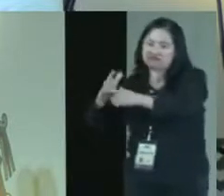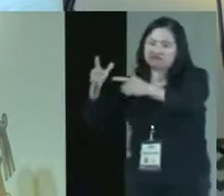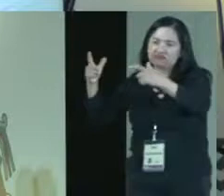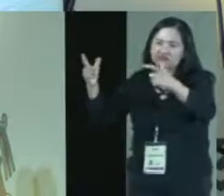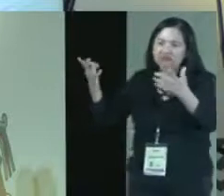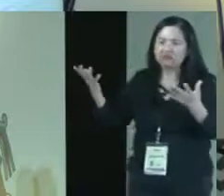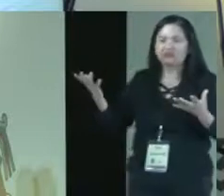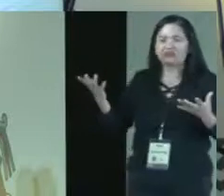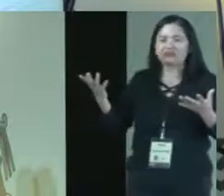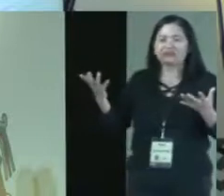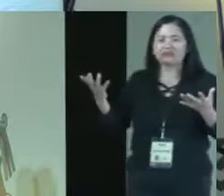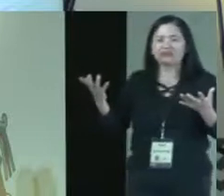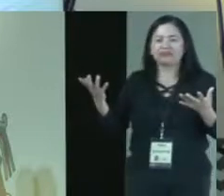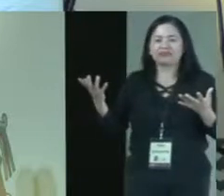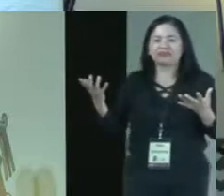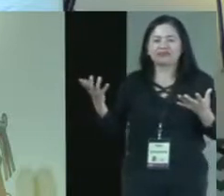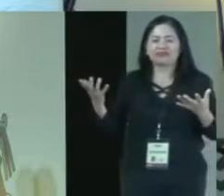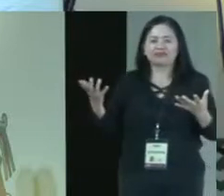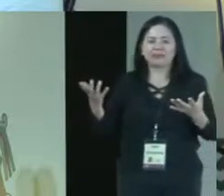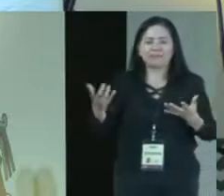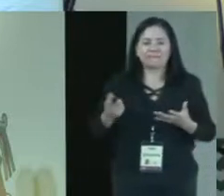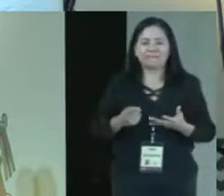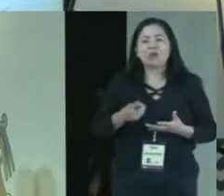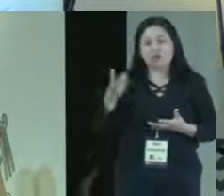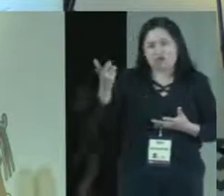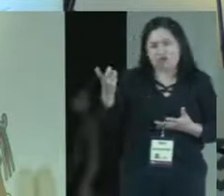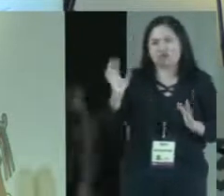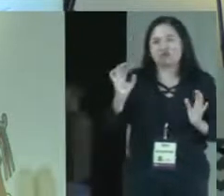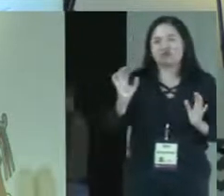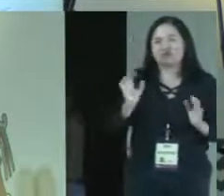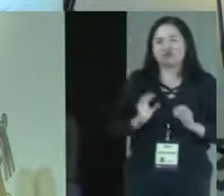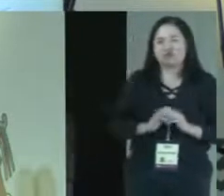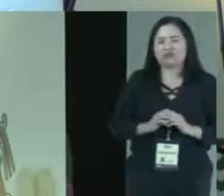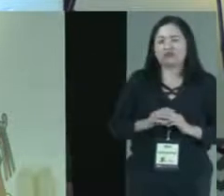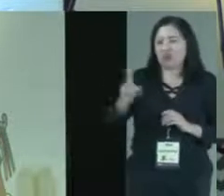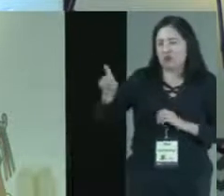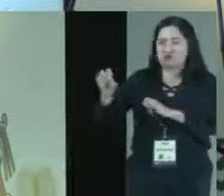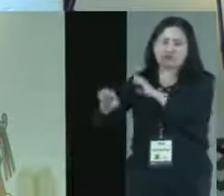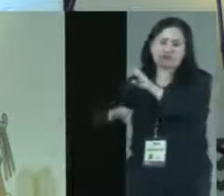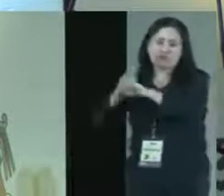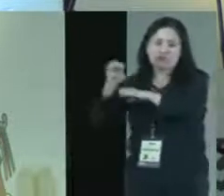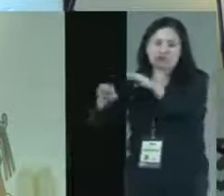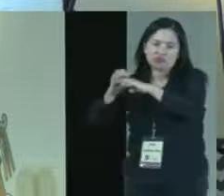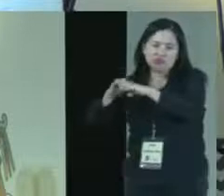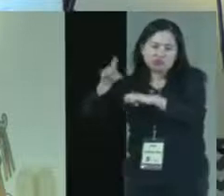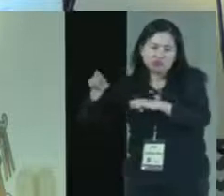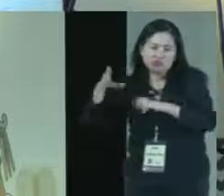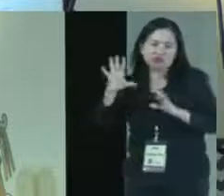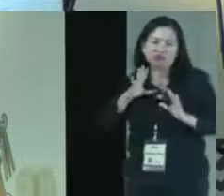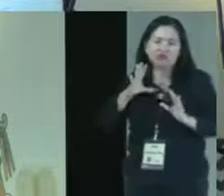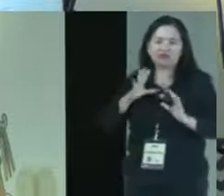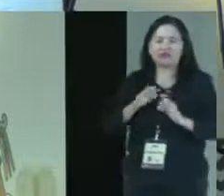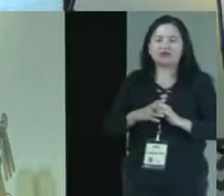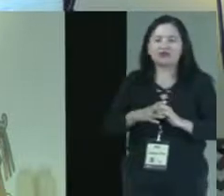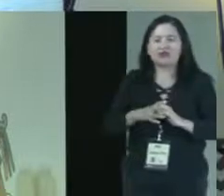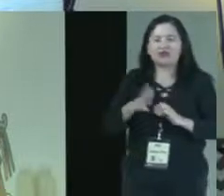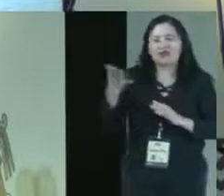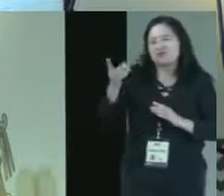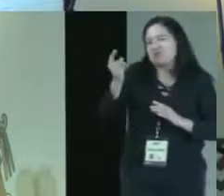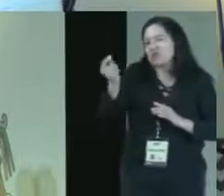un cliché extraordinario para refugiarse ahí una clase empresarial extraordinariamente